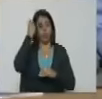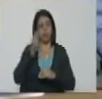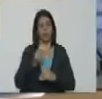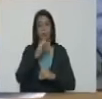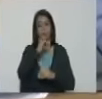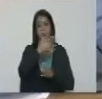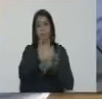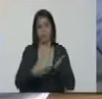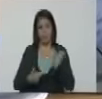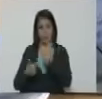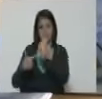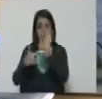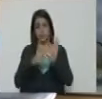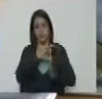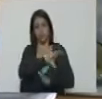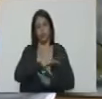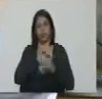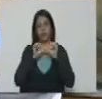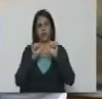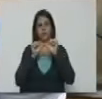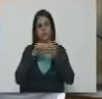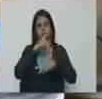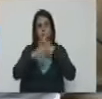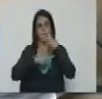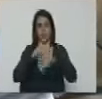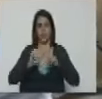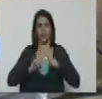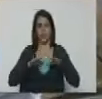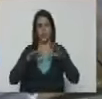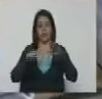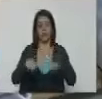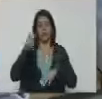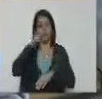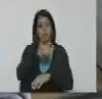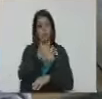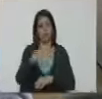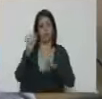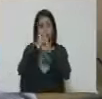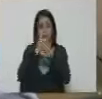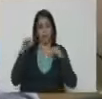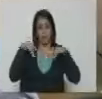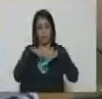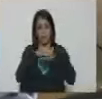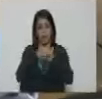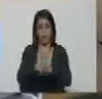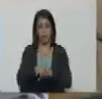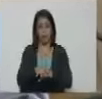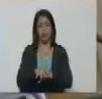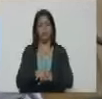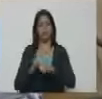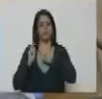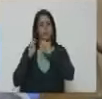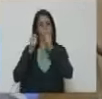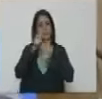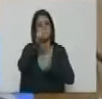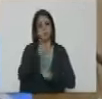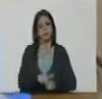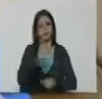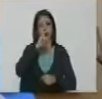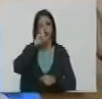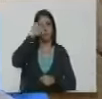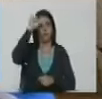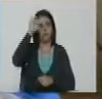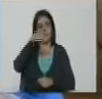Considerar el informe presentado por la Comisión Permanente Política Exterior, Soberanía e Integración, mediante el cual se autoriza al ciudadano